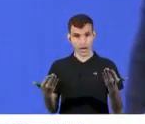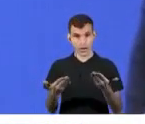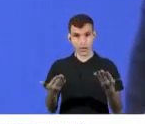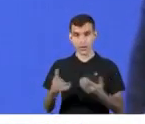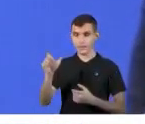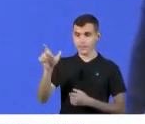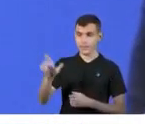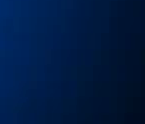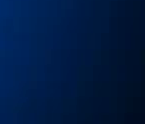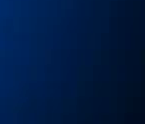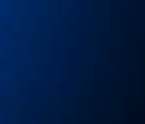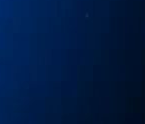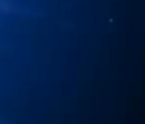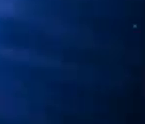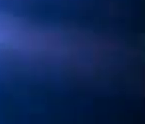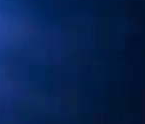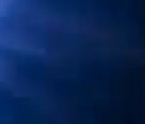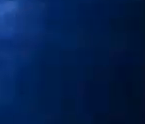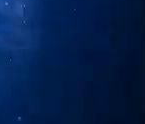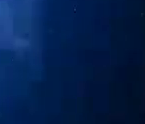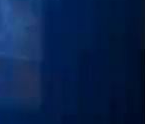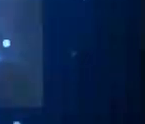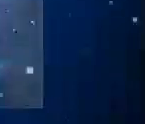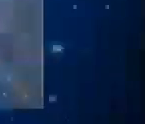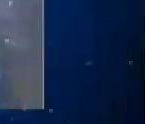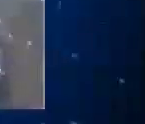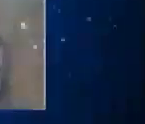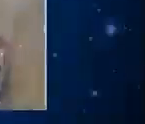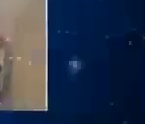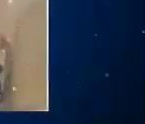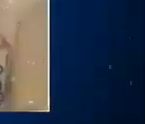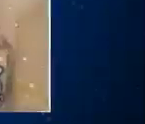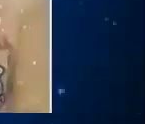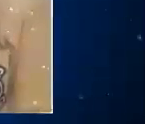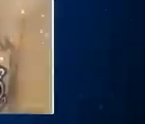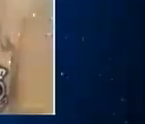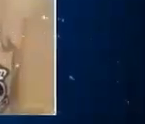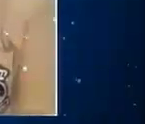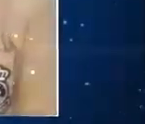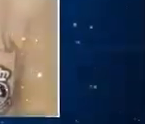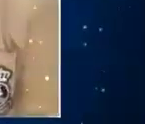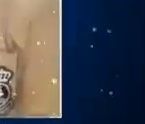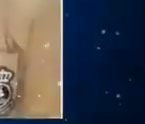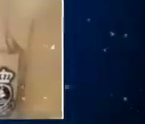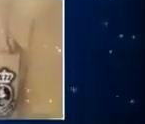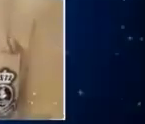Argentina, Alberto Fernández.